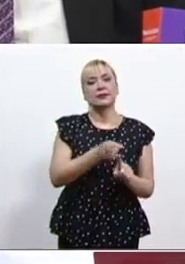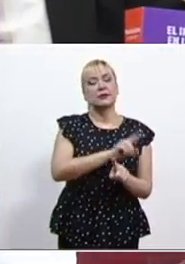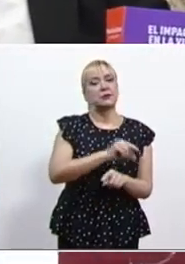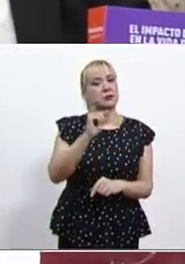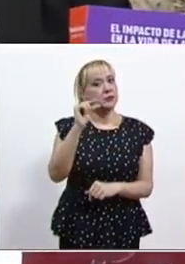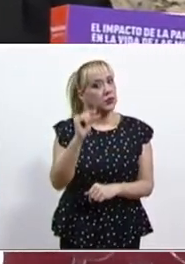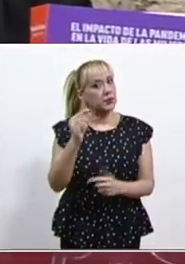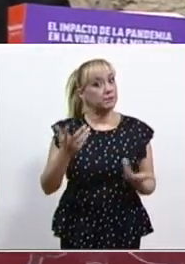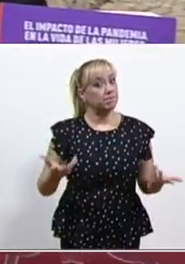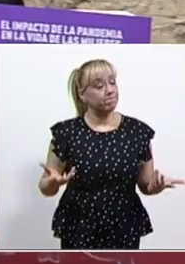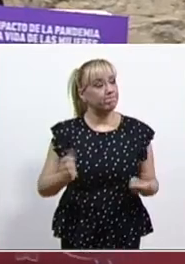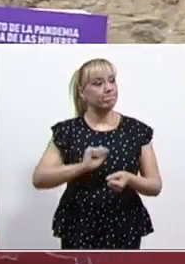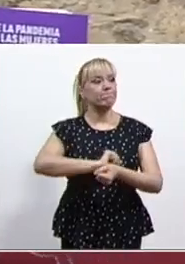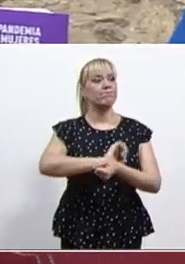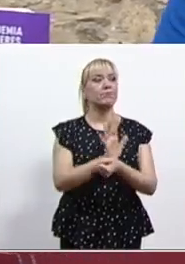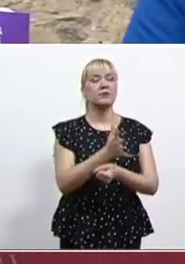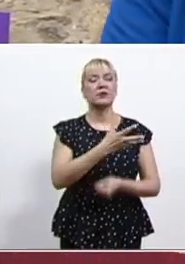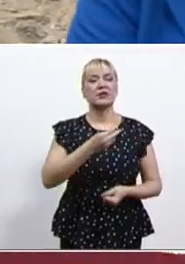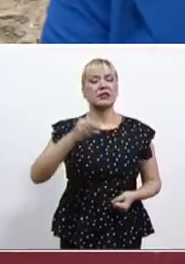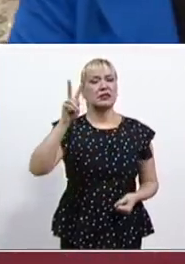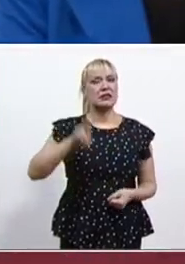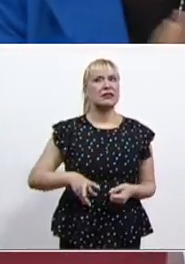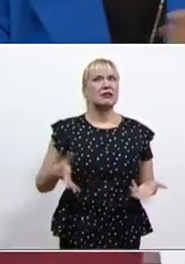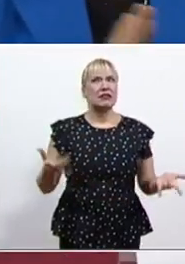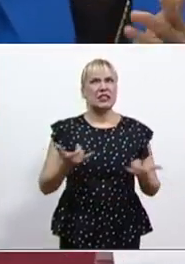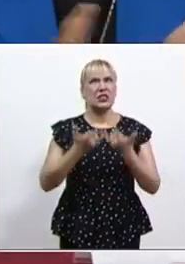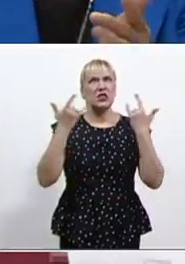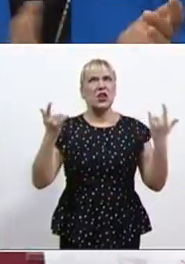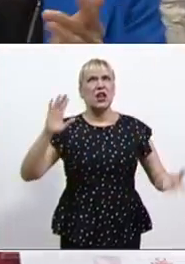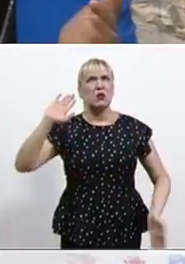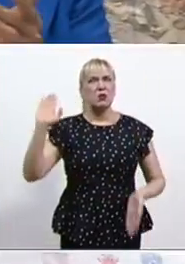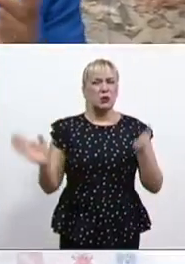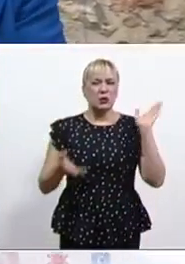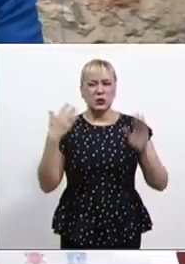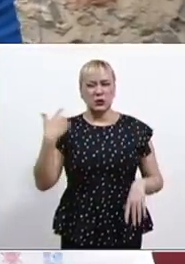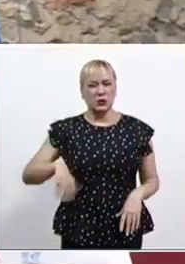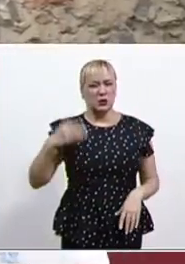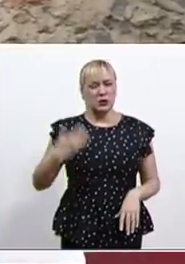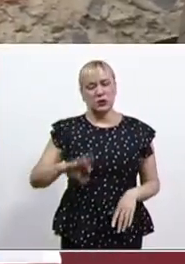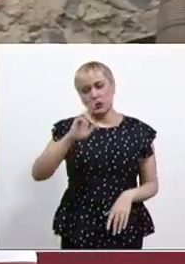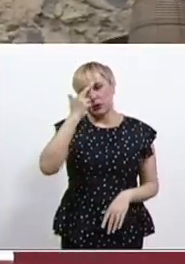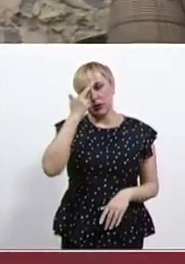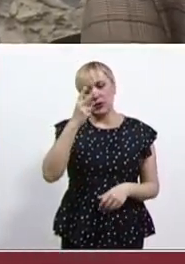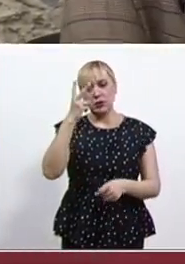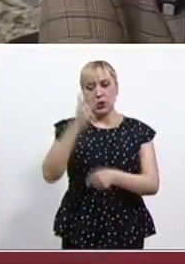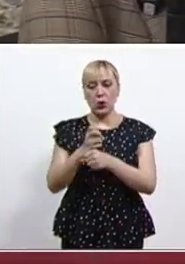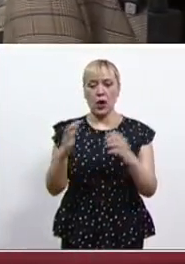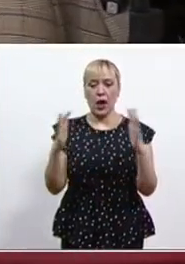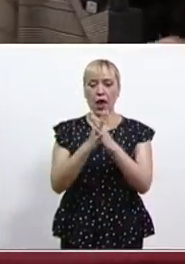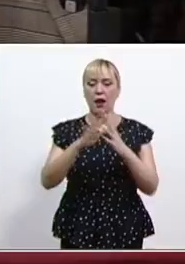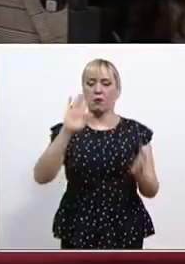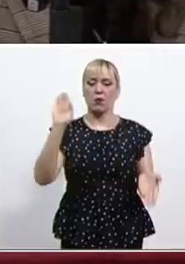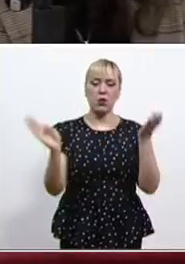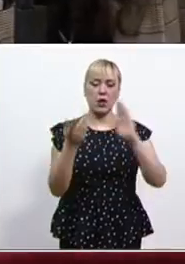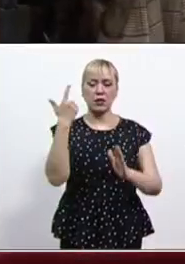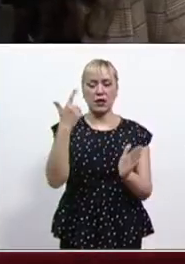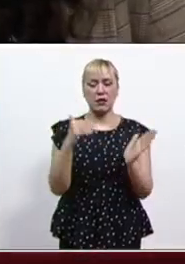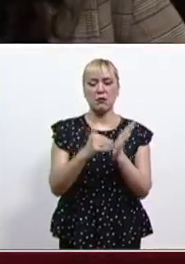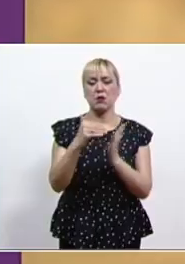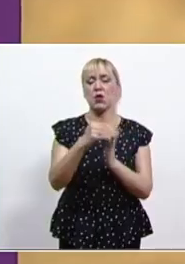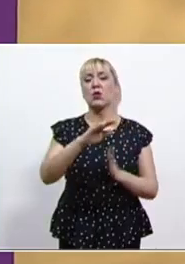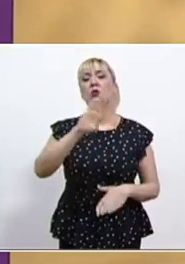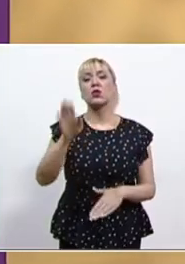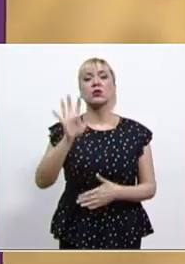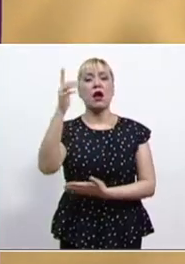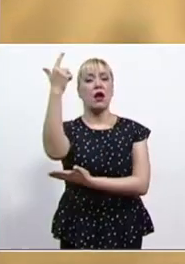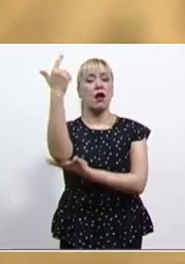Señalaron que la pandemia es ya el mayor desastre en la historia de la humanidad después de la Segunda Guerra Mundial, con 7 millones de muertes oficiales,